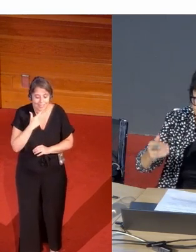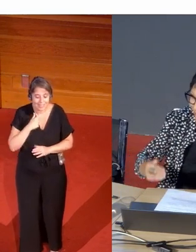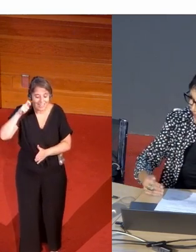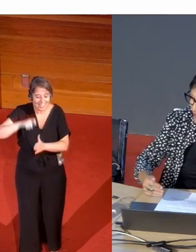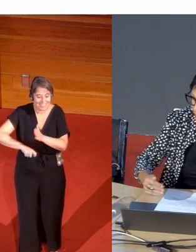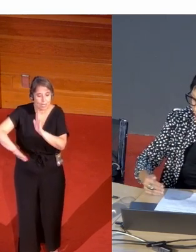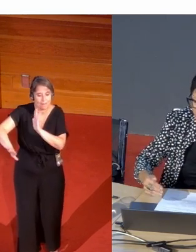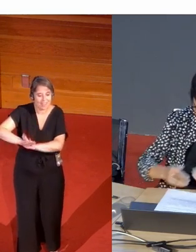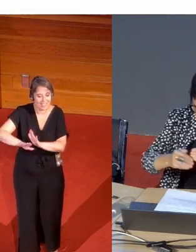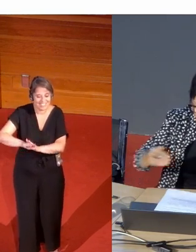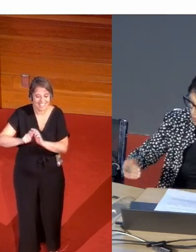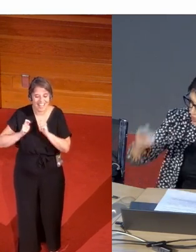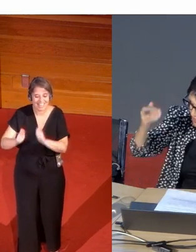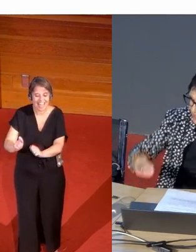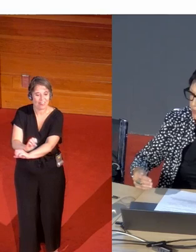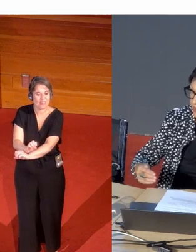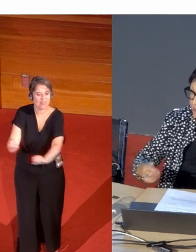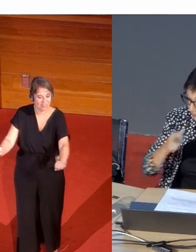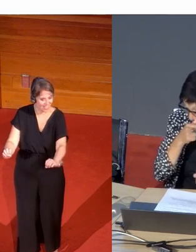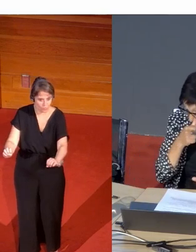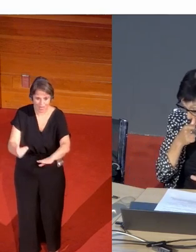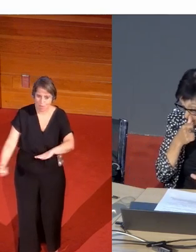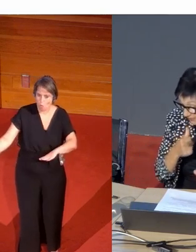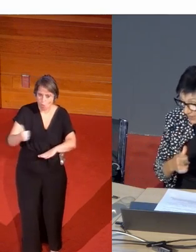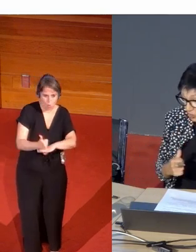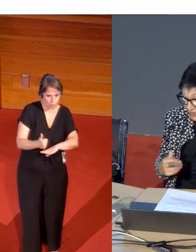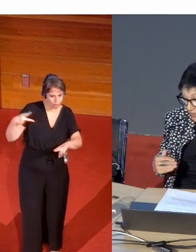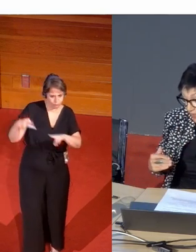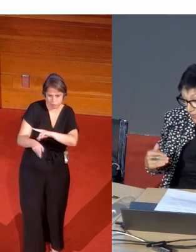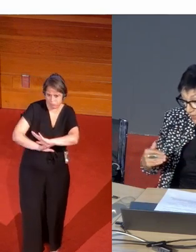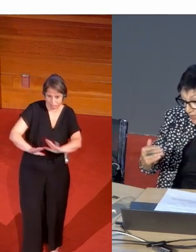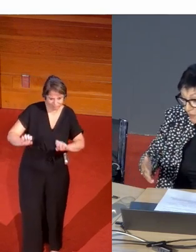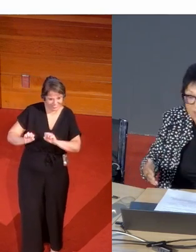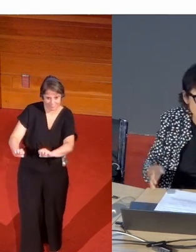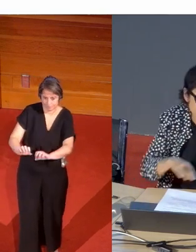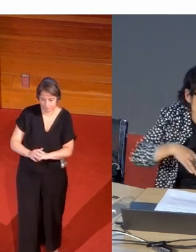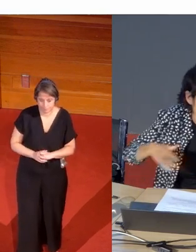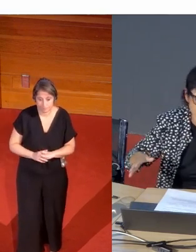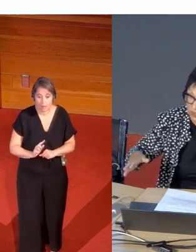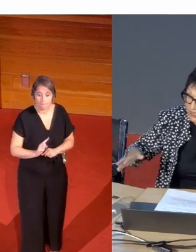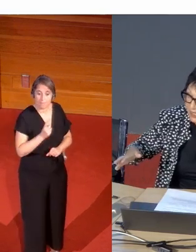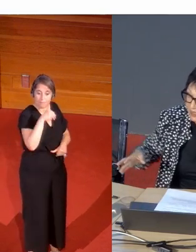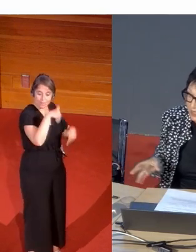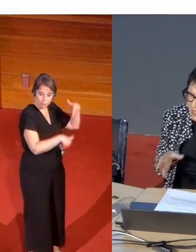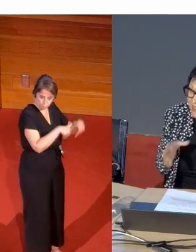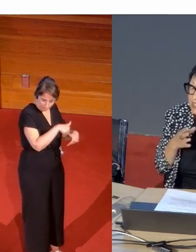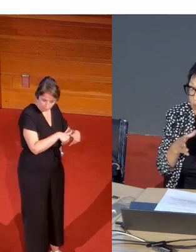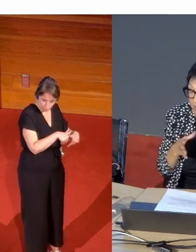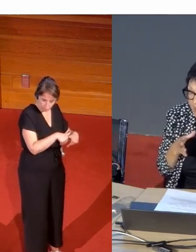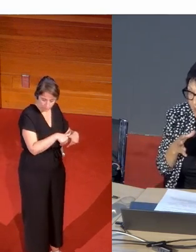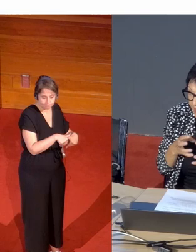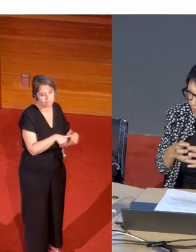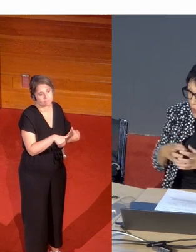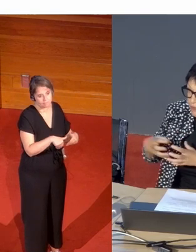extrema derecha ni agua que no que no lleguen al poder entonces en la primera vuelta vetas lo que sea